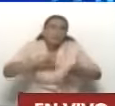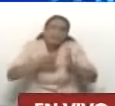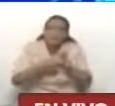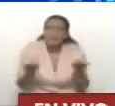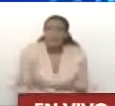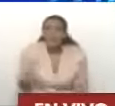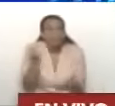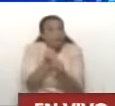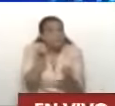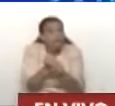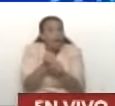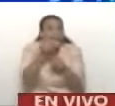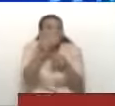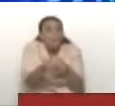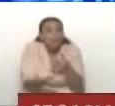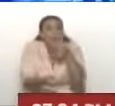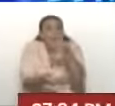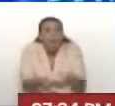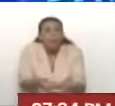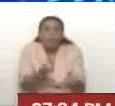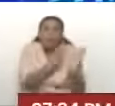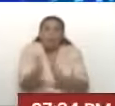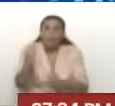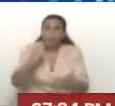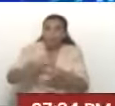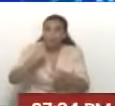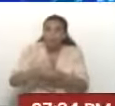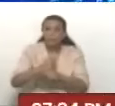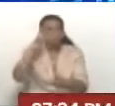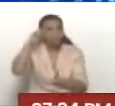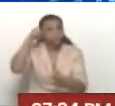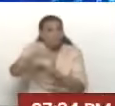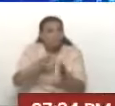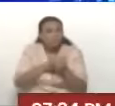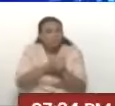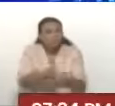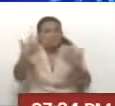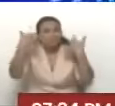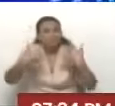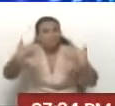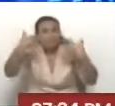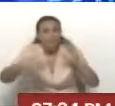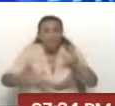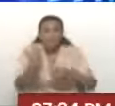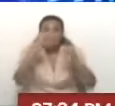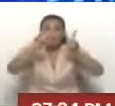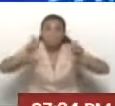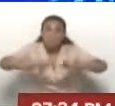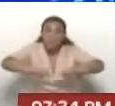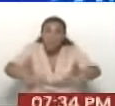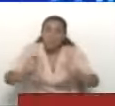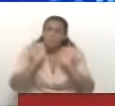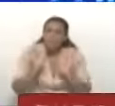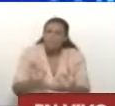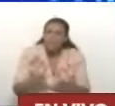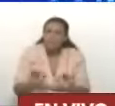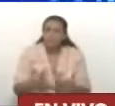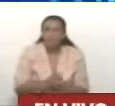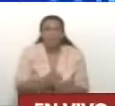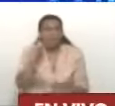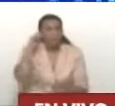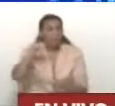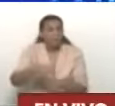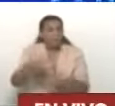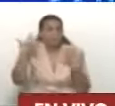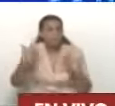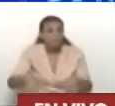con trabajo, con un buen plan, con una buena guía, con una buena metodología. Hay que verle